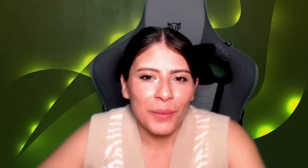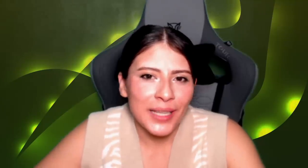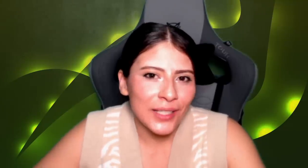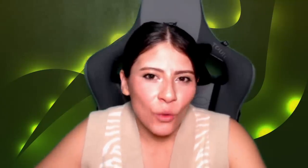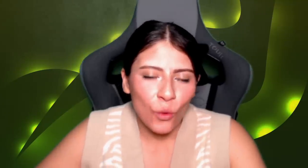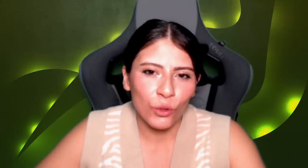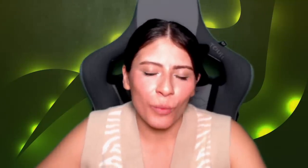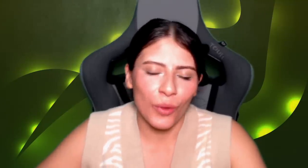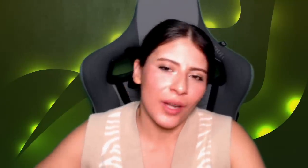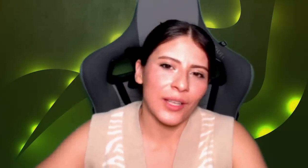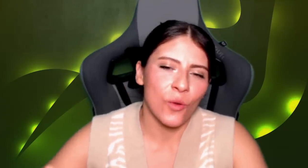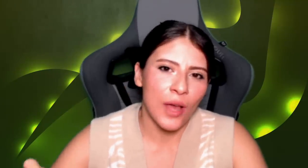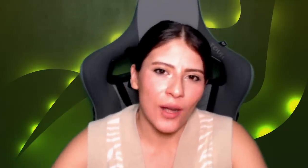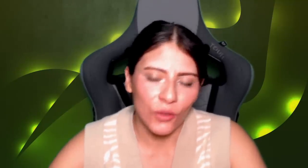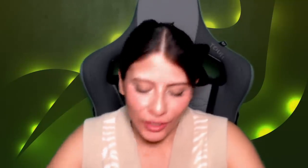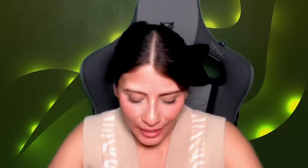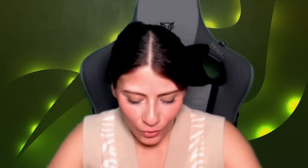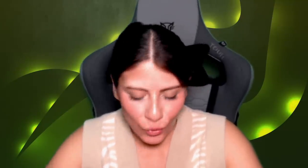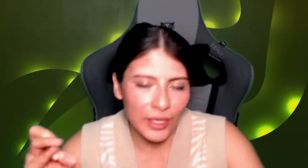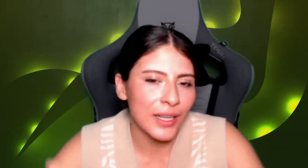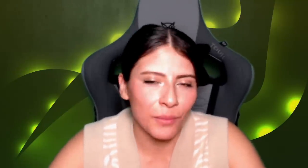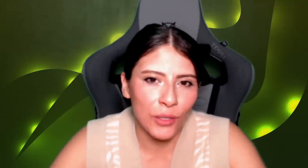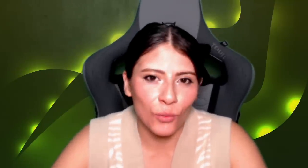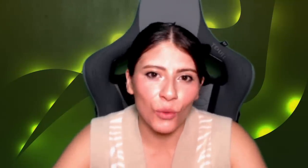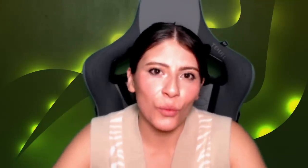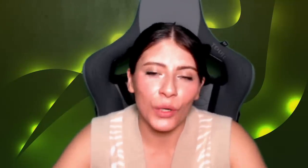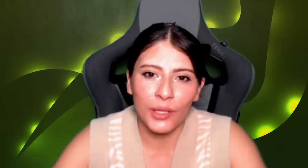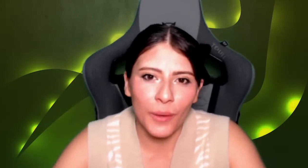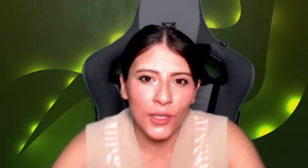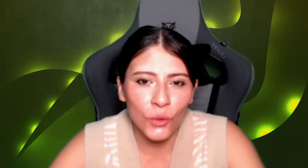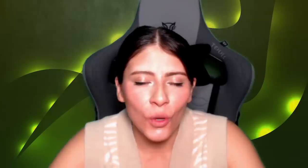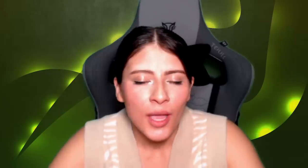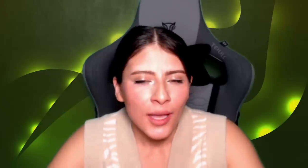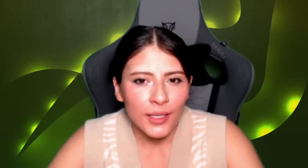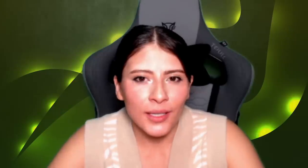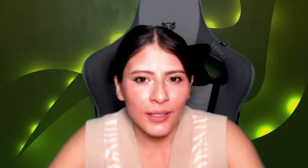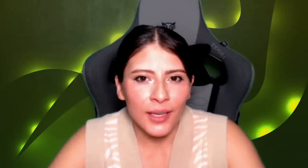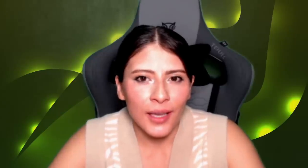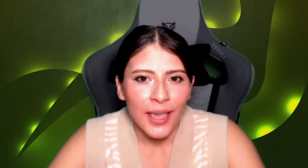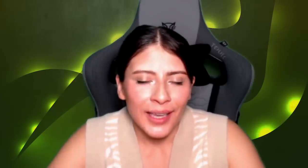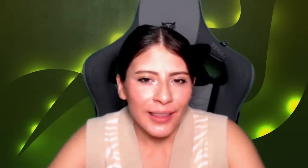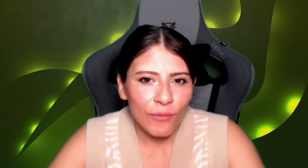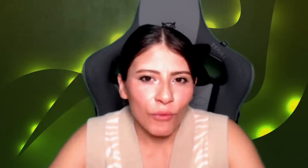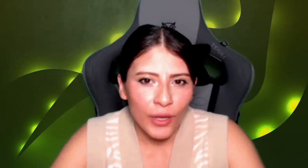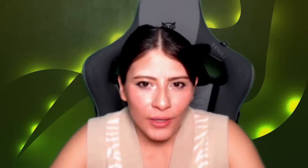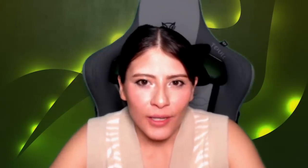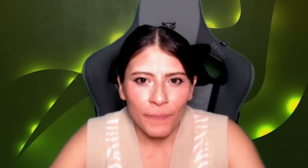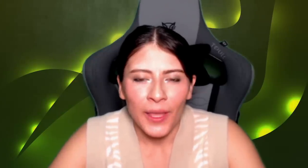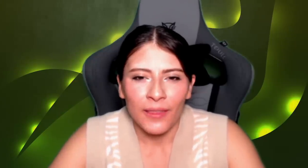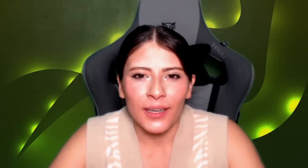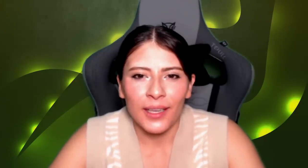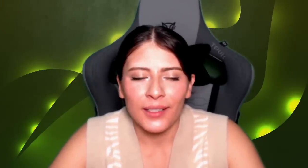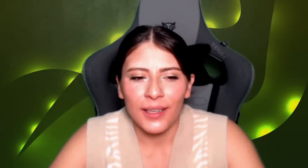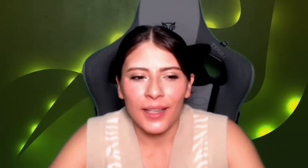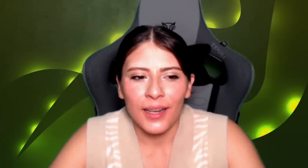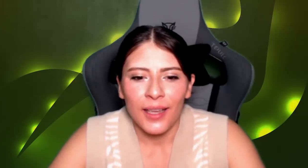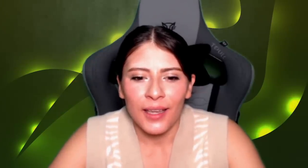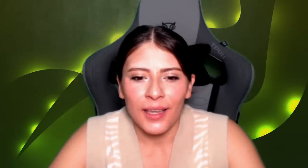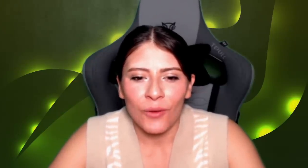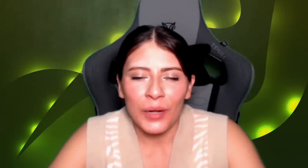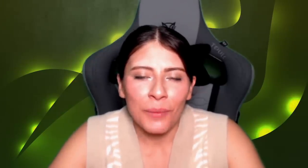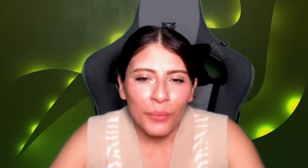Fátima Ramírez, es un gusto poder saludarlos, estar con ustedes, les mando un muy fuerte abrazo. Y es que, ¿qué tan fuerte tiene que